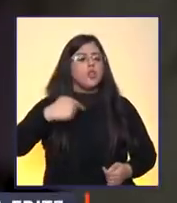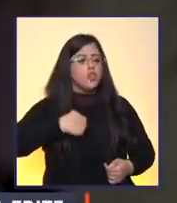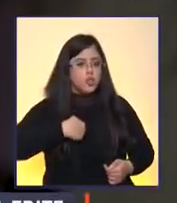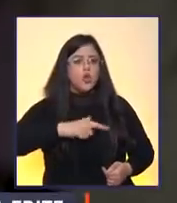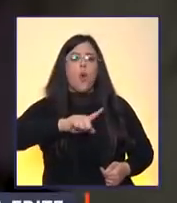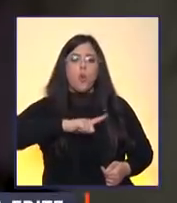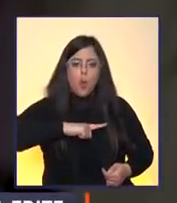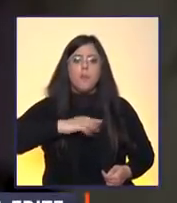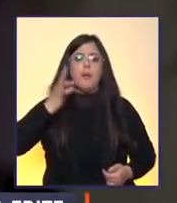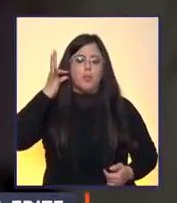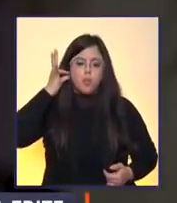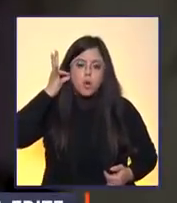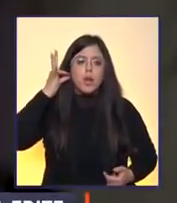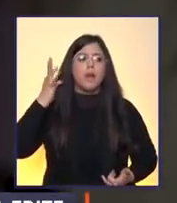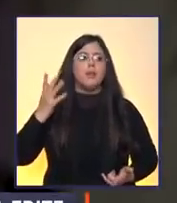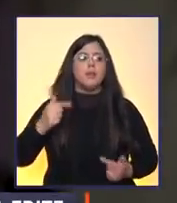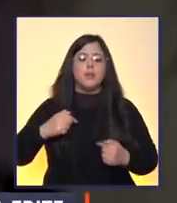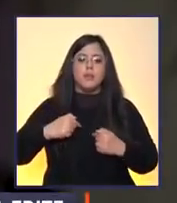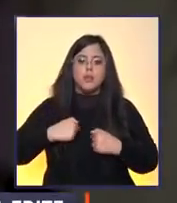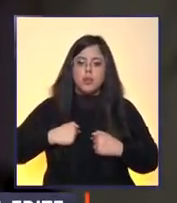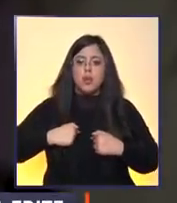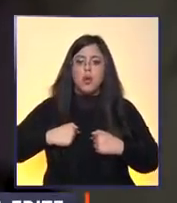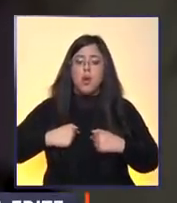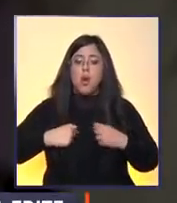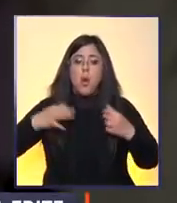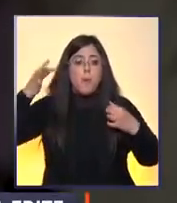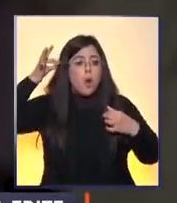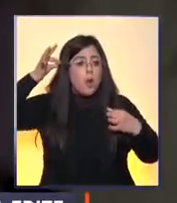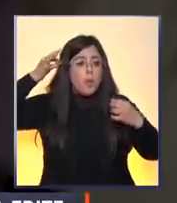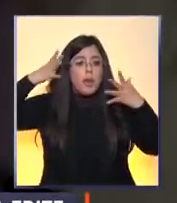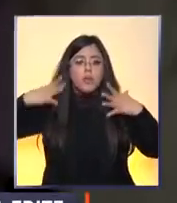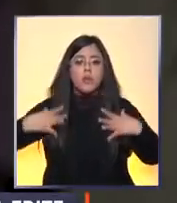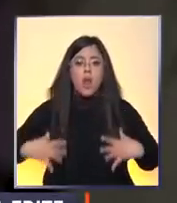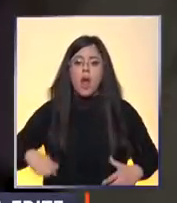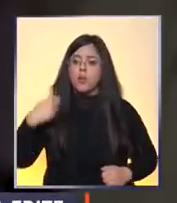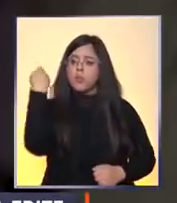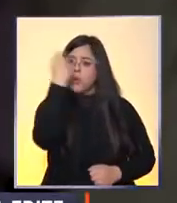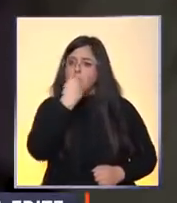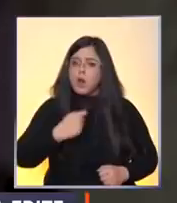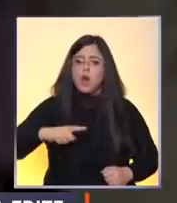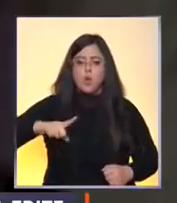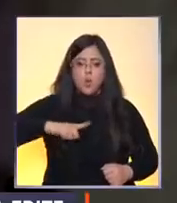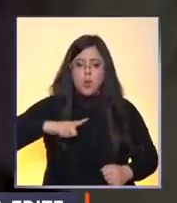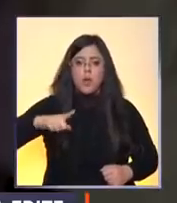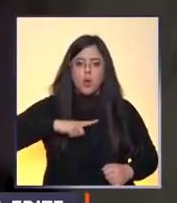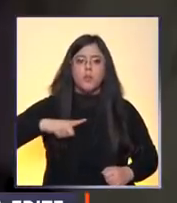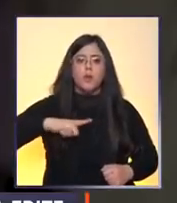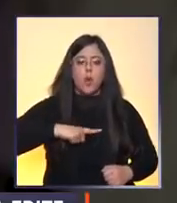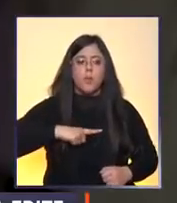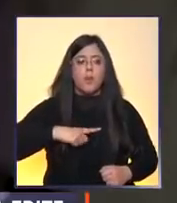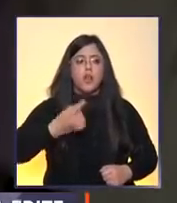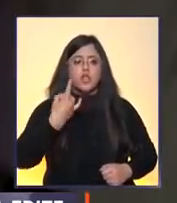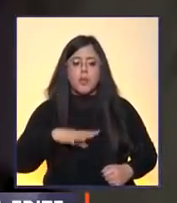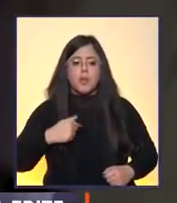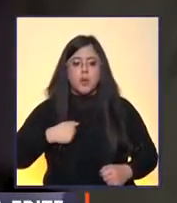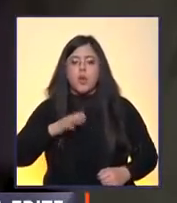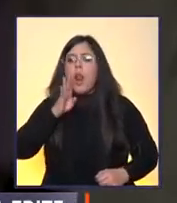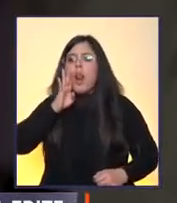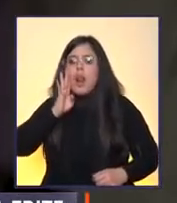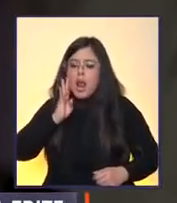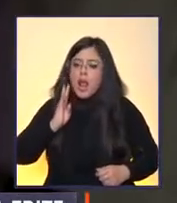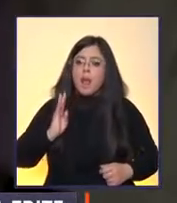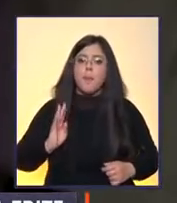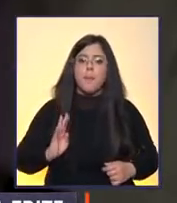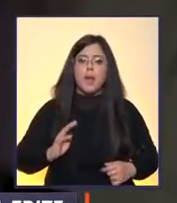soy culpable por usar mi pelo largo, soy culpable por maquillarme, soy culpable por mantenerme limpia, una